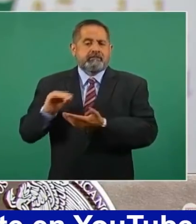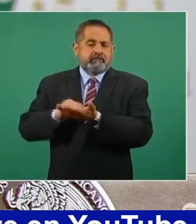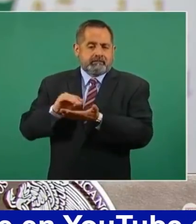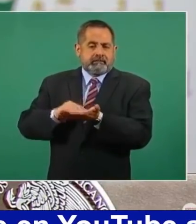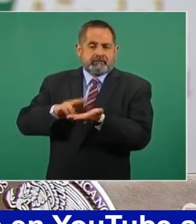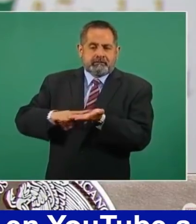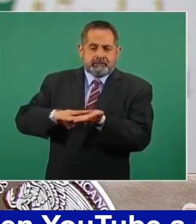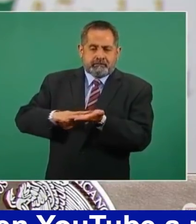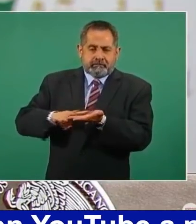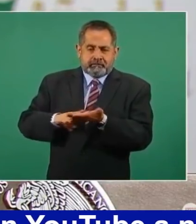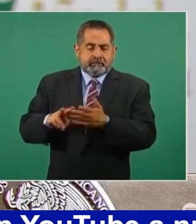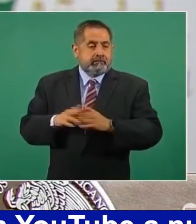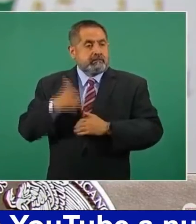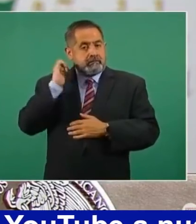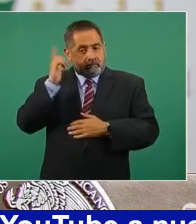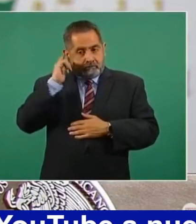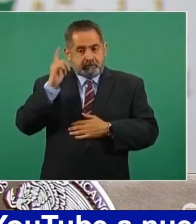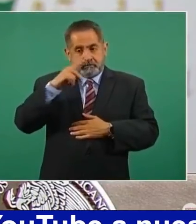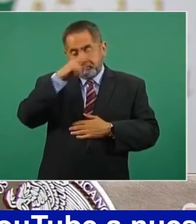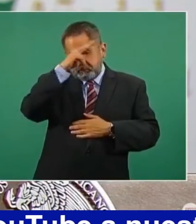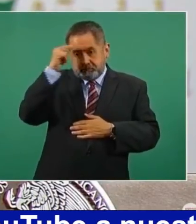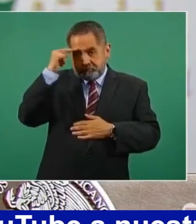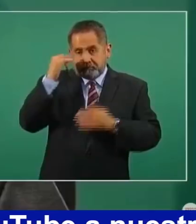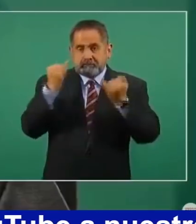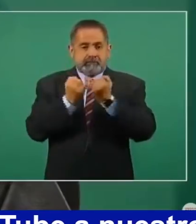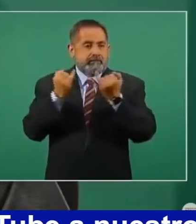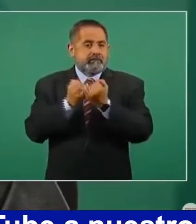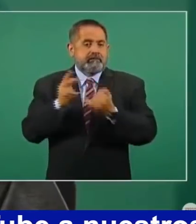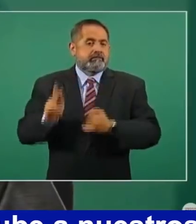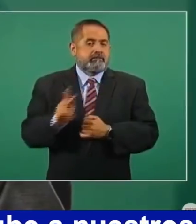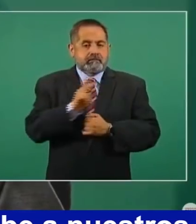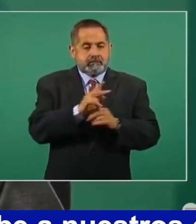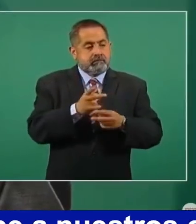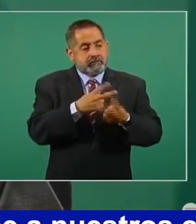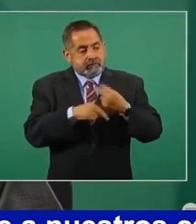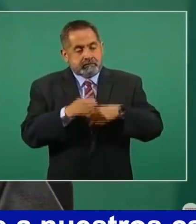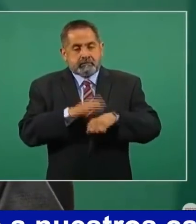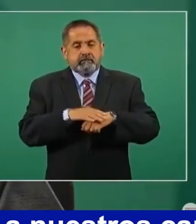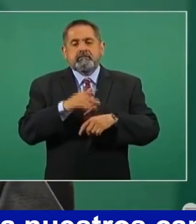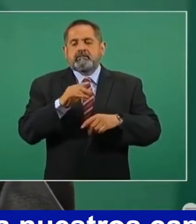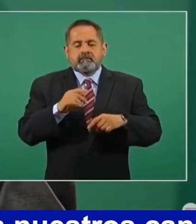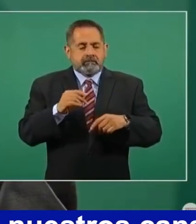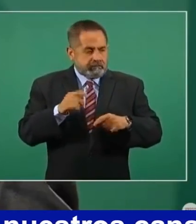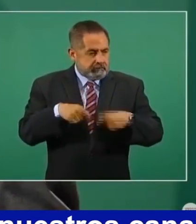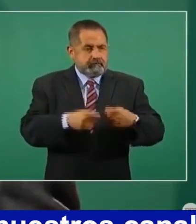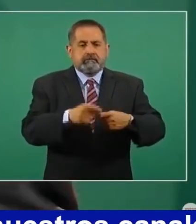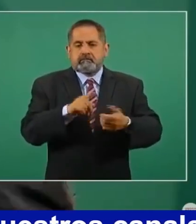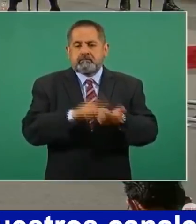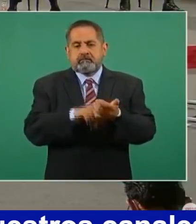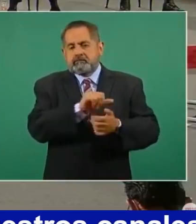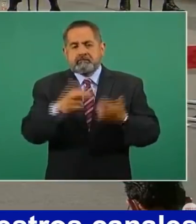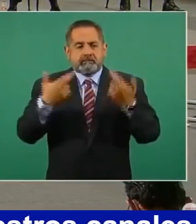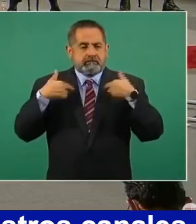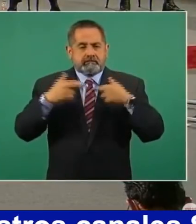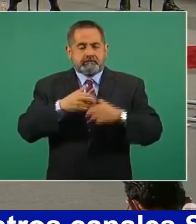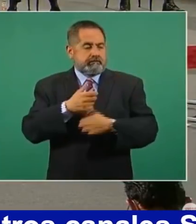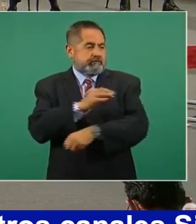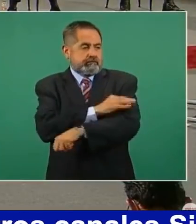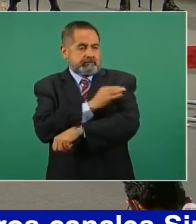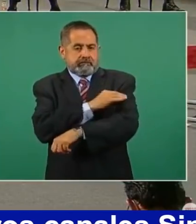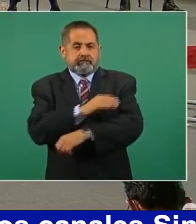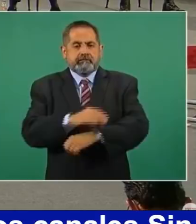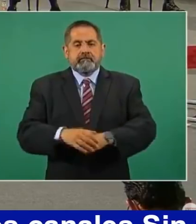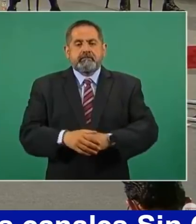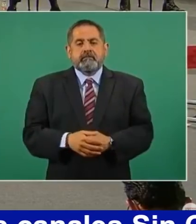verde. Esperemos que en Nayarit se logre lo mismo y de todos modos se completará la vacunación del personal educativo. La